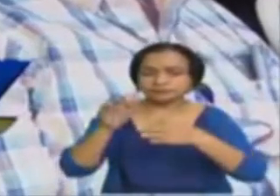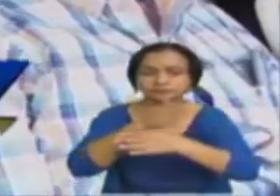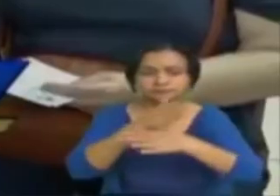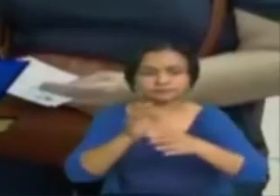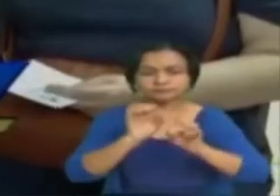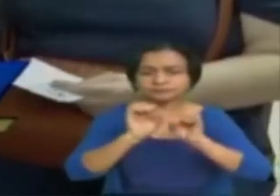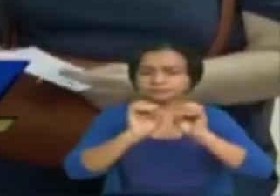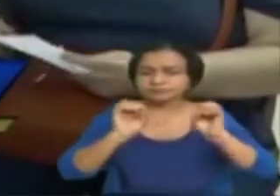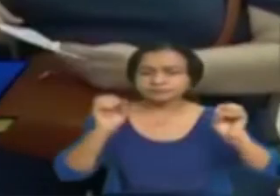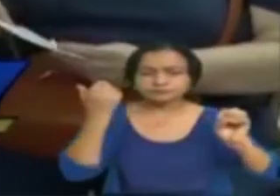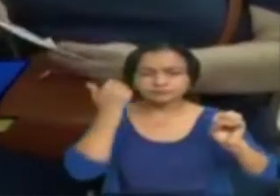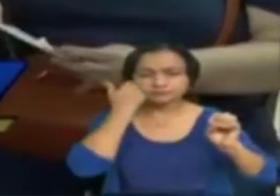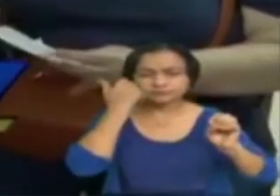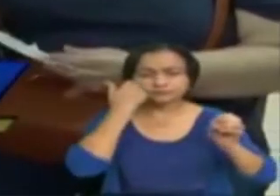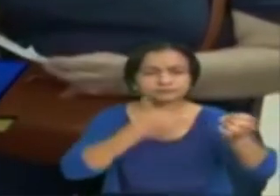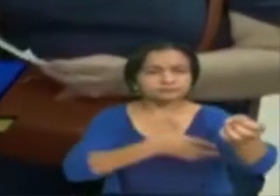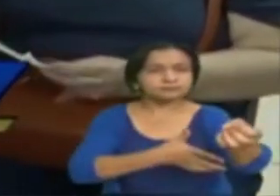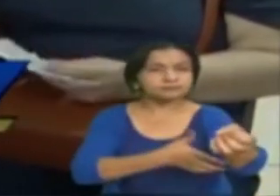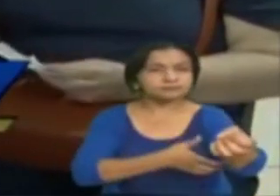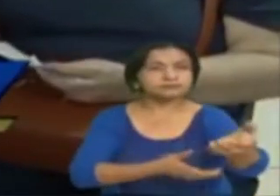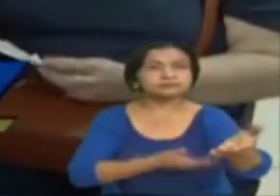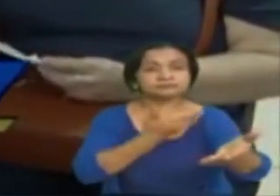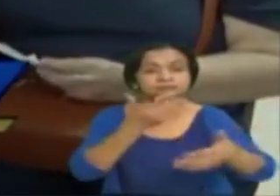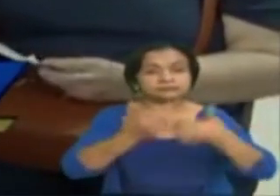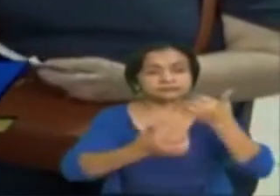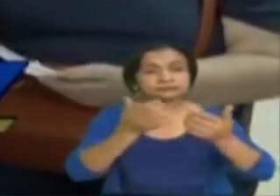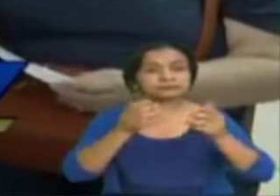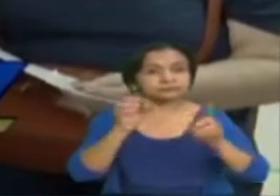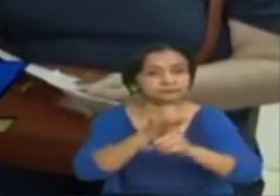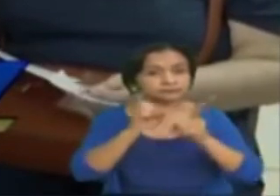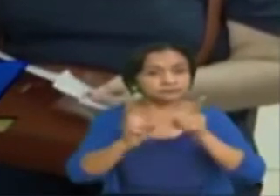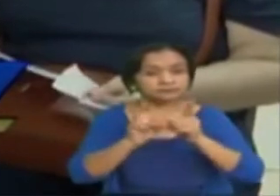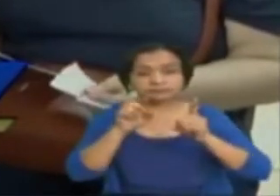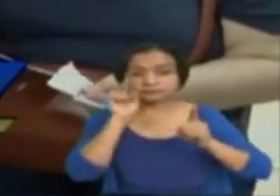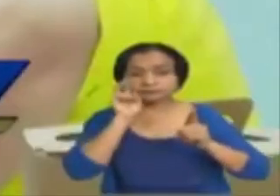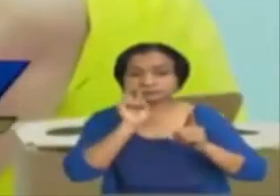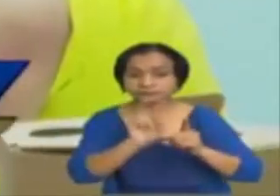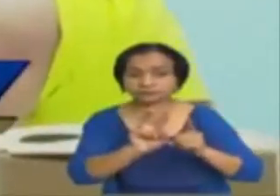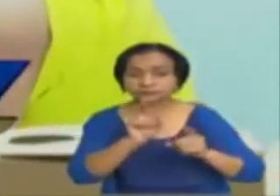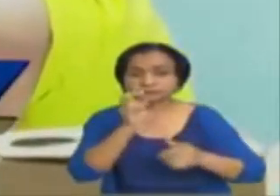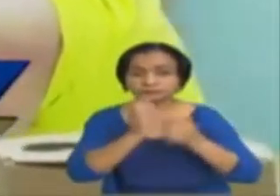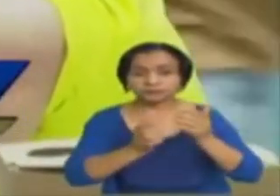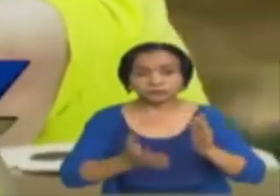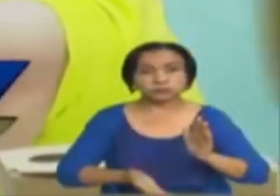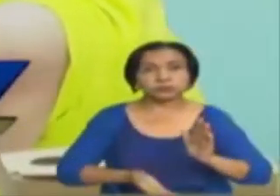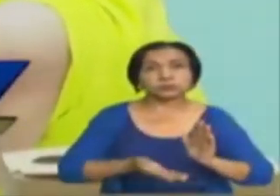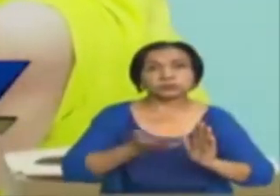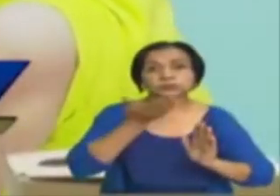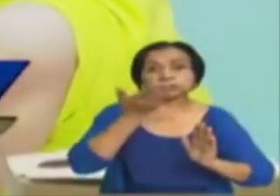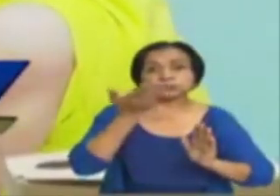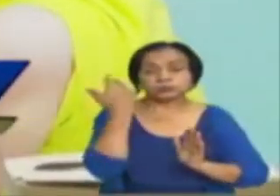vacunando, queremos llamar la atención que esa primera dosis solo representa